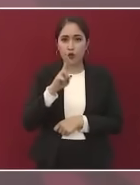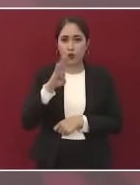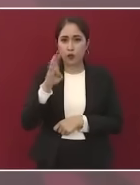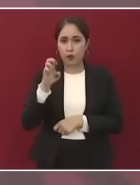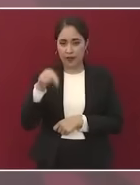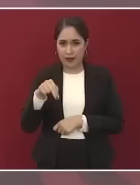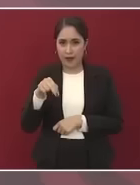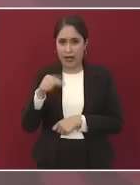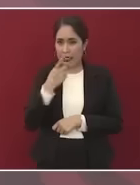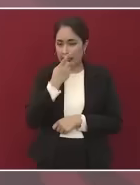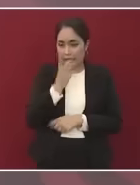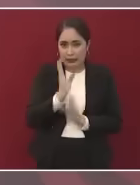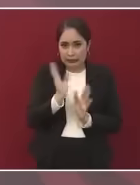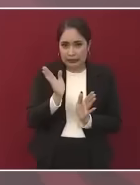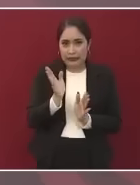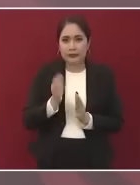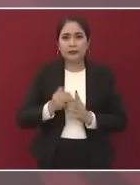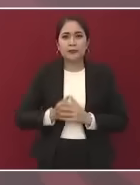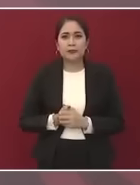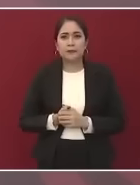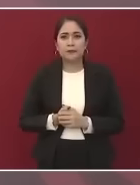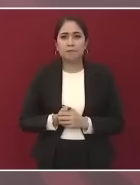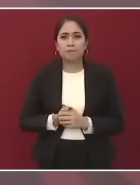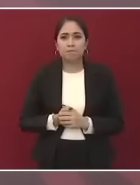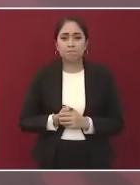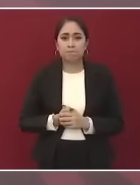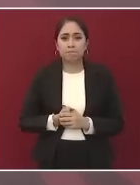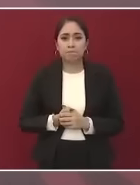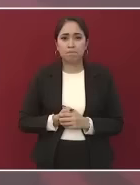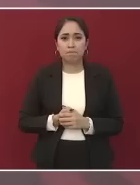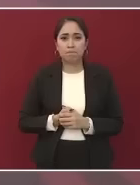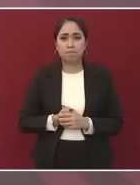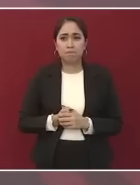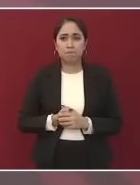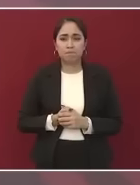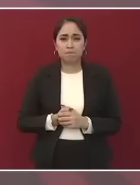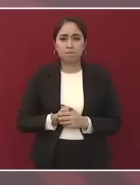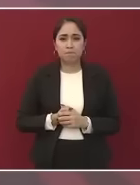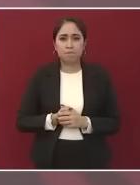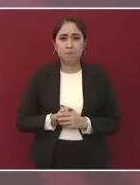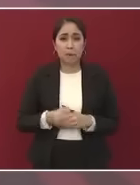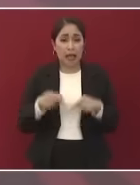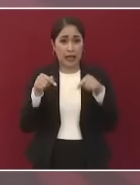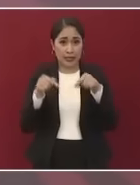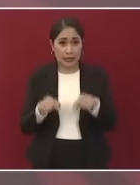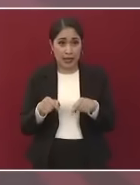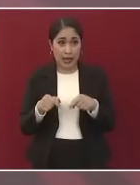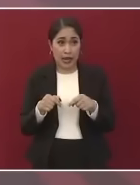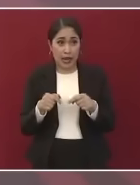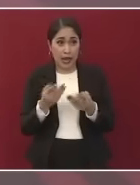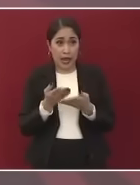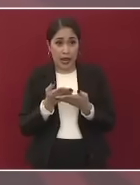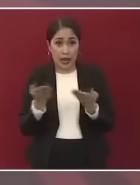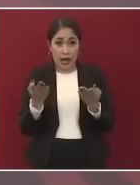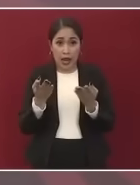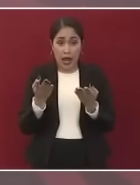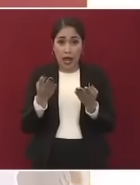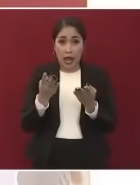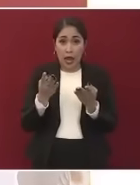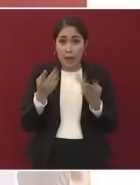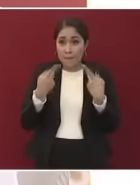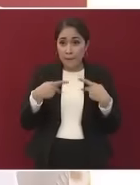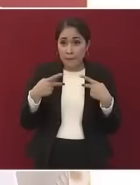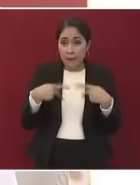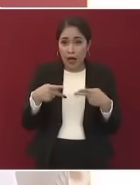secretario de estado Anthony blinken y el de seguridad de la Casa Blanca Alejandro mallorcas le dieran un ultimátum para que su